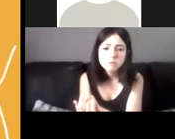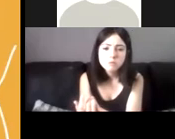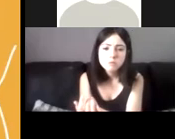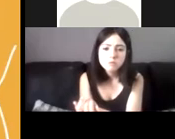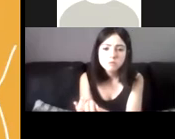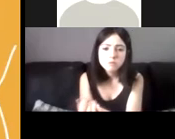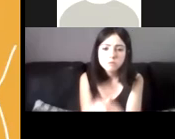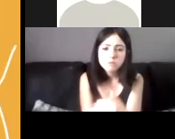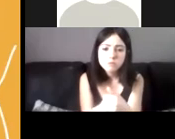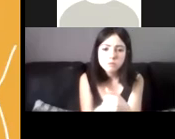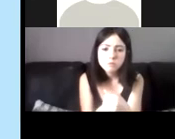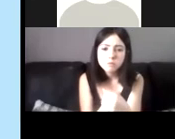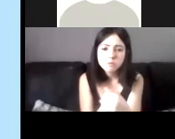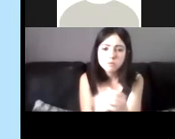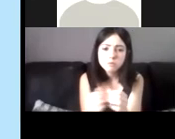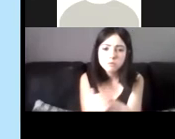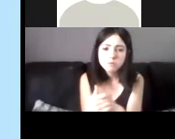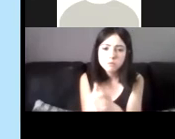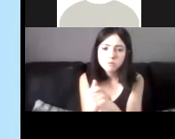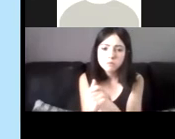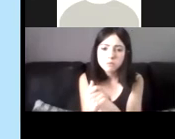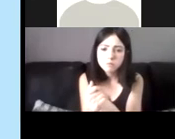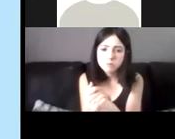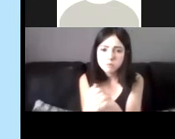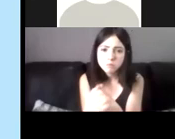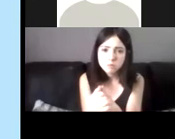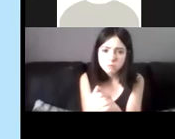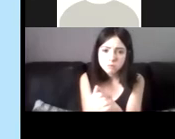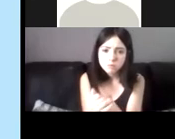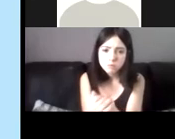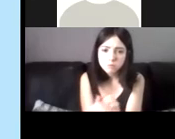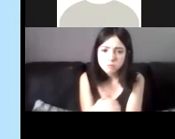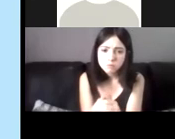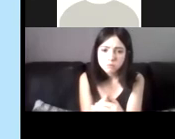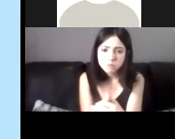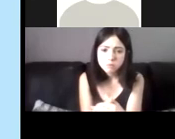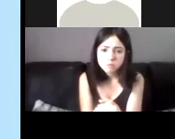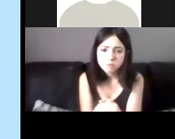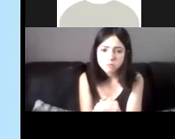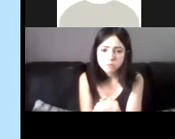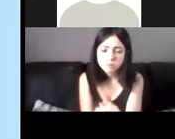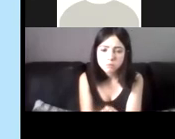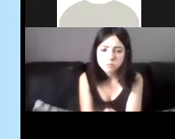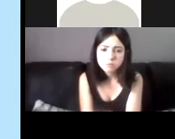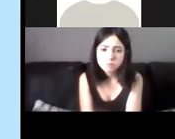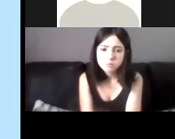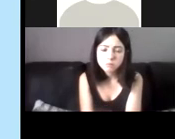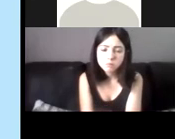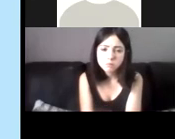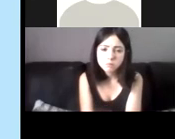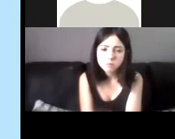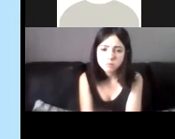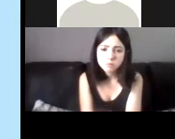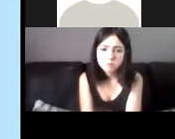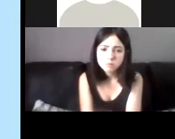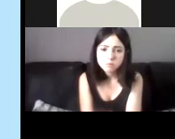lingüístico, ya, que tiene que ver con la idea de la imagen. Como dice ahí, la imagen periodística se encuentra